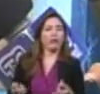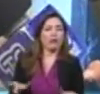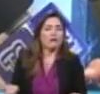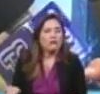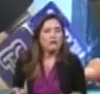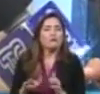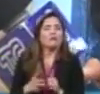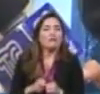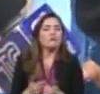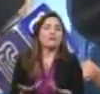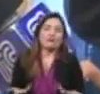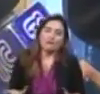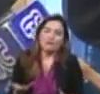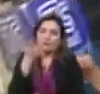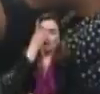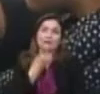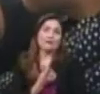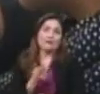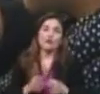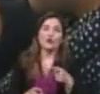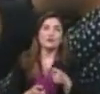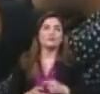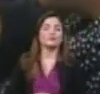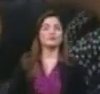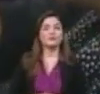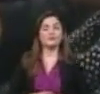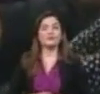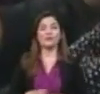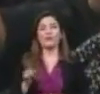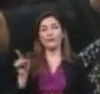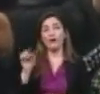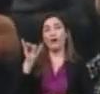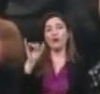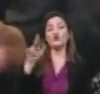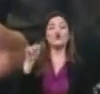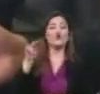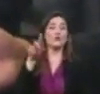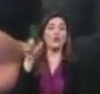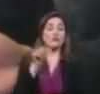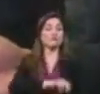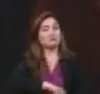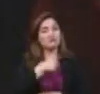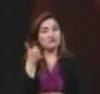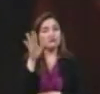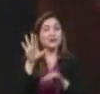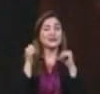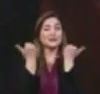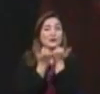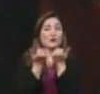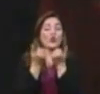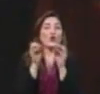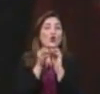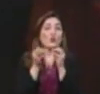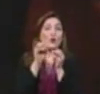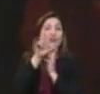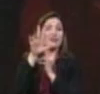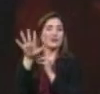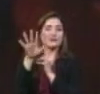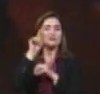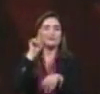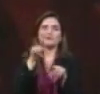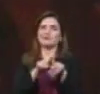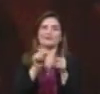que puedan tomar decisiones. Y a esto se suma que Jorge Yunda y otros 5 legisladores de país no estaban de acuerdo